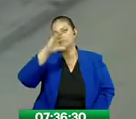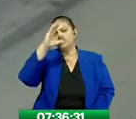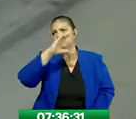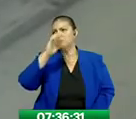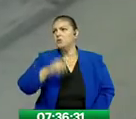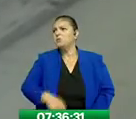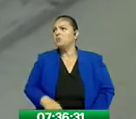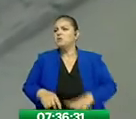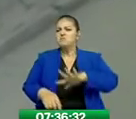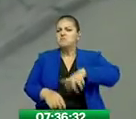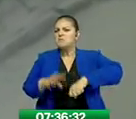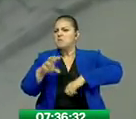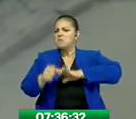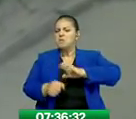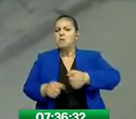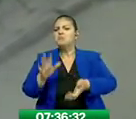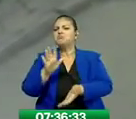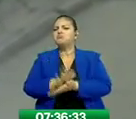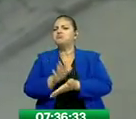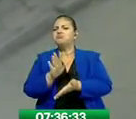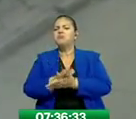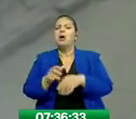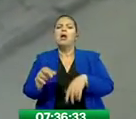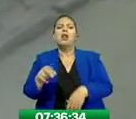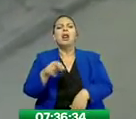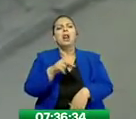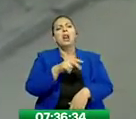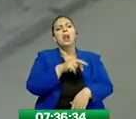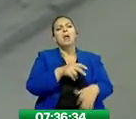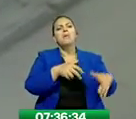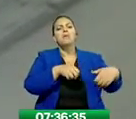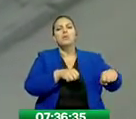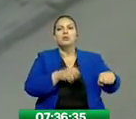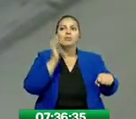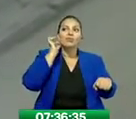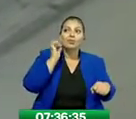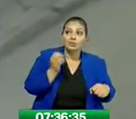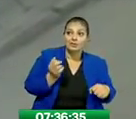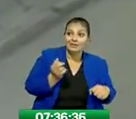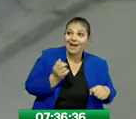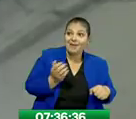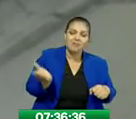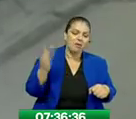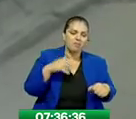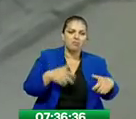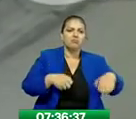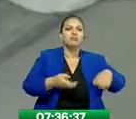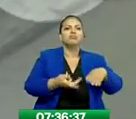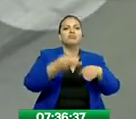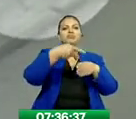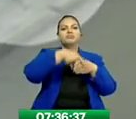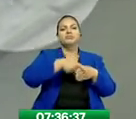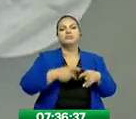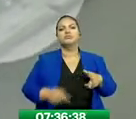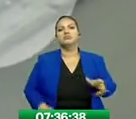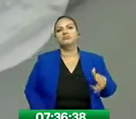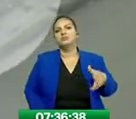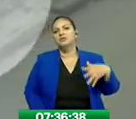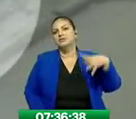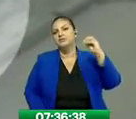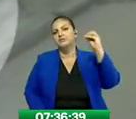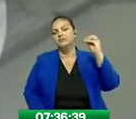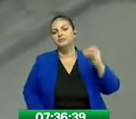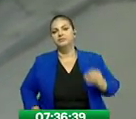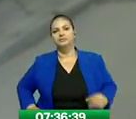caminando campante a coger su motocicleta, donde lo esperaba una mujer. Informó Carlos Julio